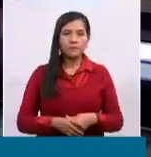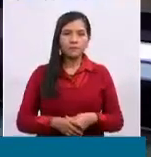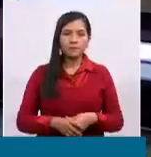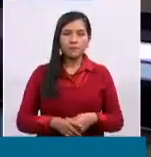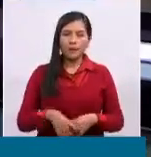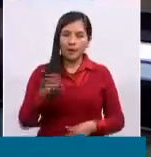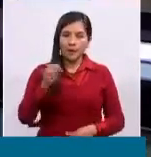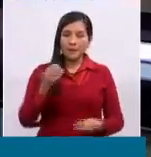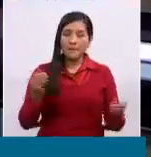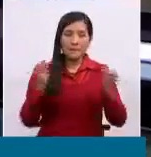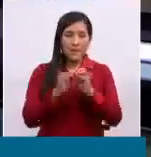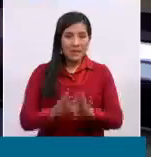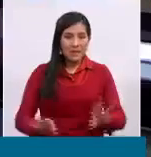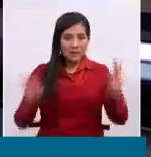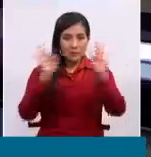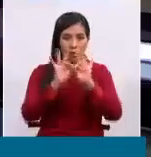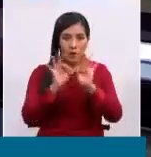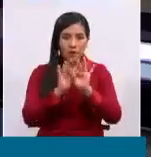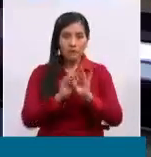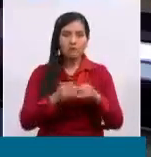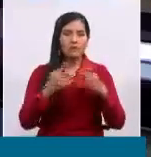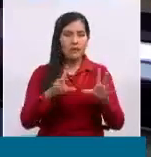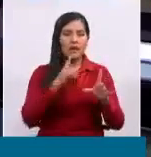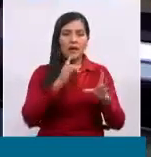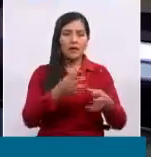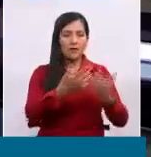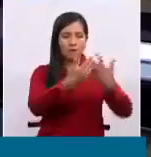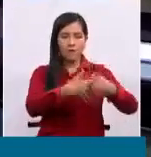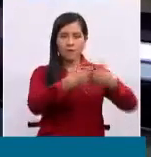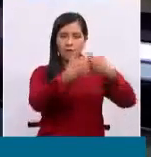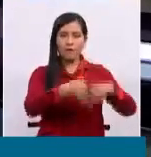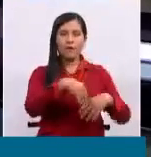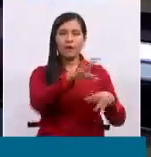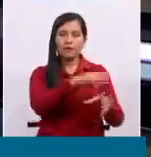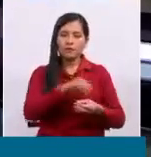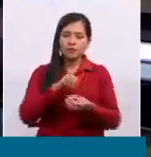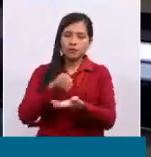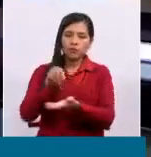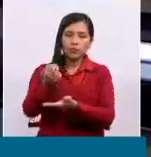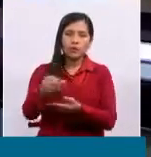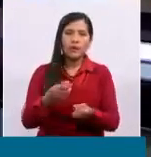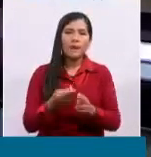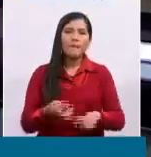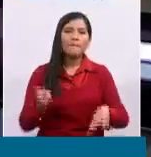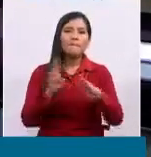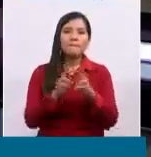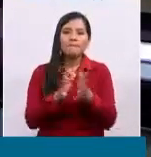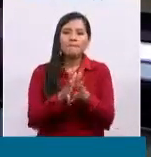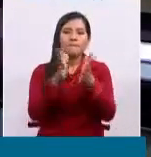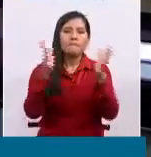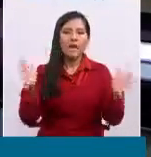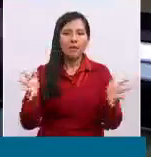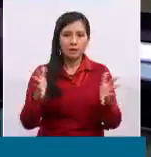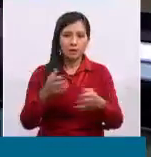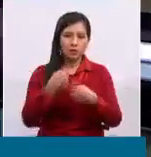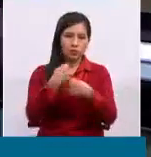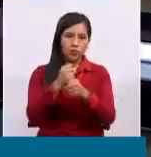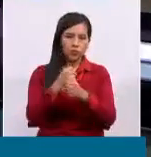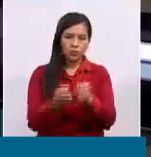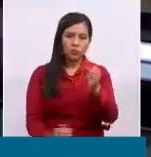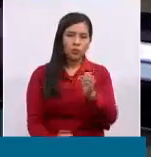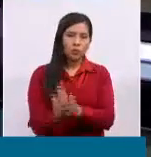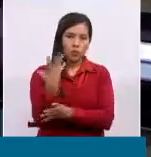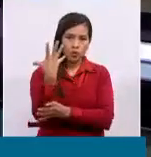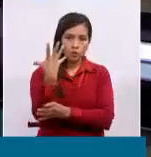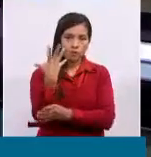Bueno, lo más importante es que se va a poder incrementar en un gran porcentaje el rendimiento por parte de los productos agrícolas. Un estudio